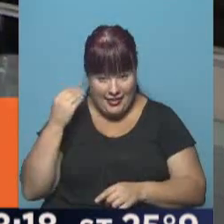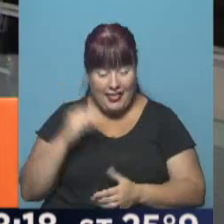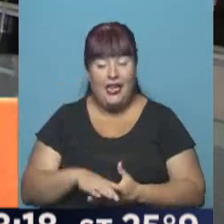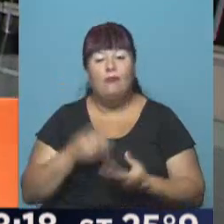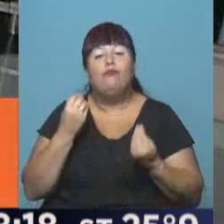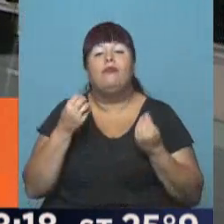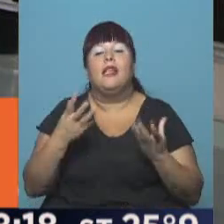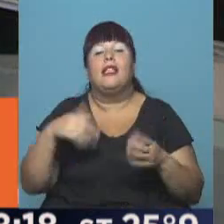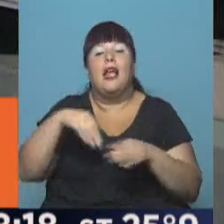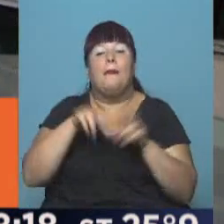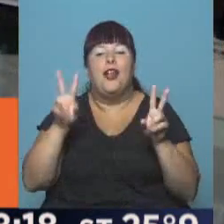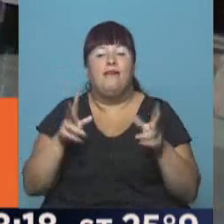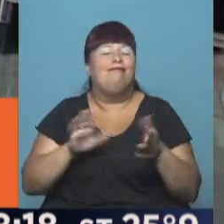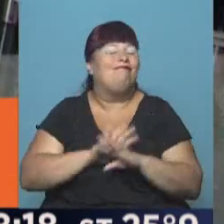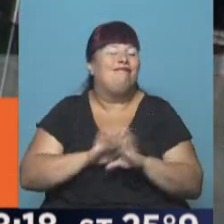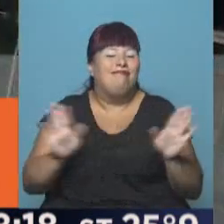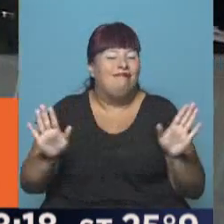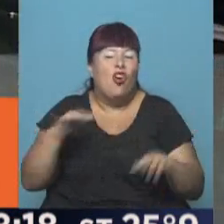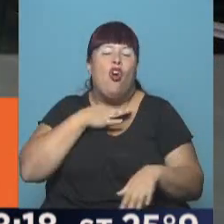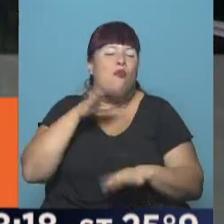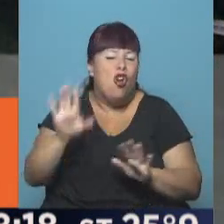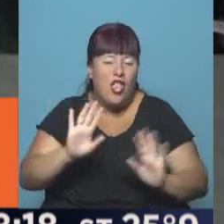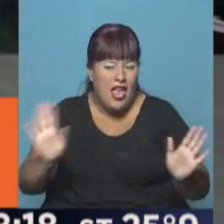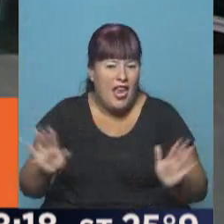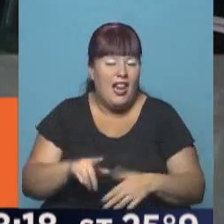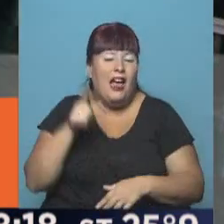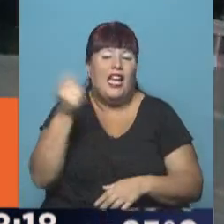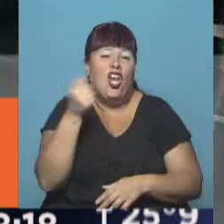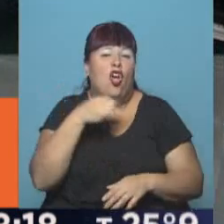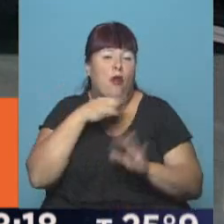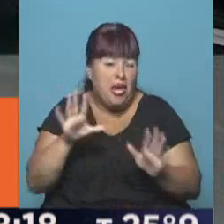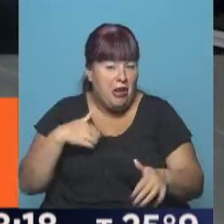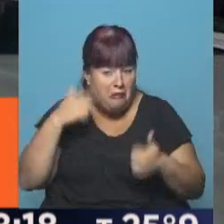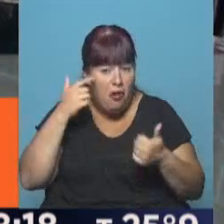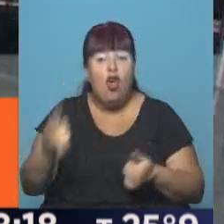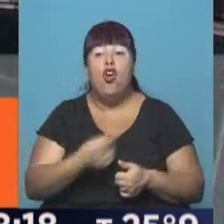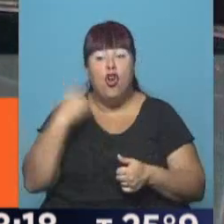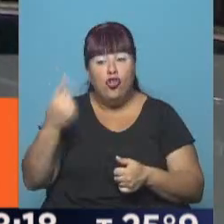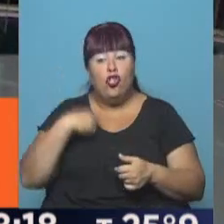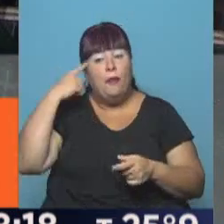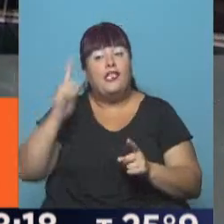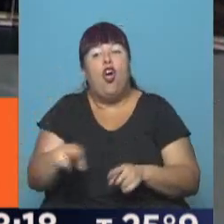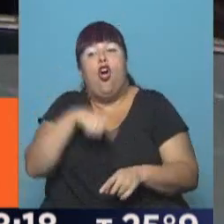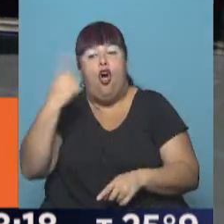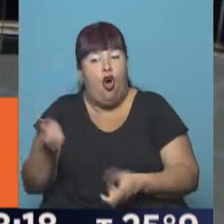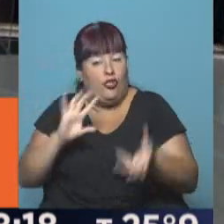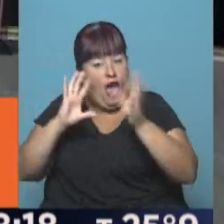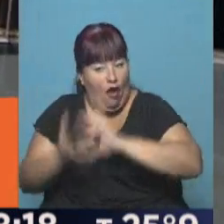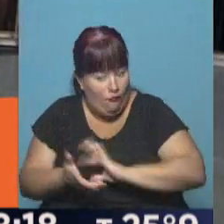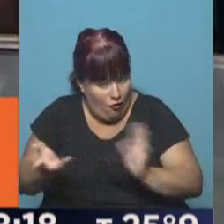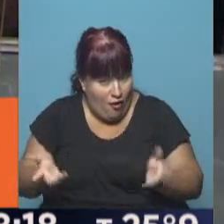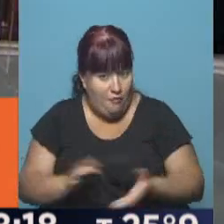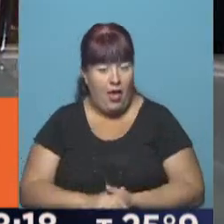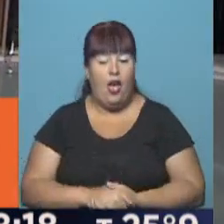¿qué papel juega dentro del peronismo? El que ella quiera y el que ella pretenda, me parece, nosotros estamos pensando en otro esquema,